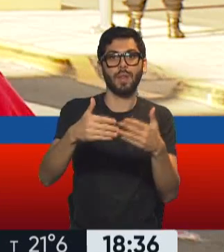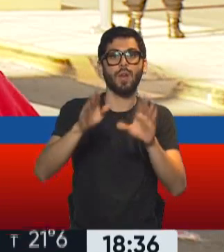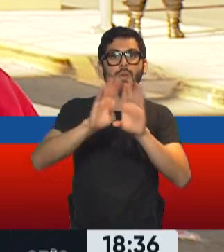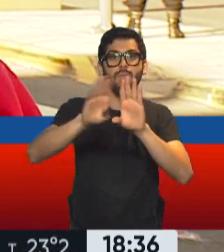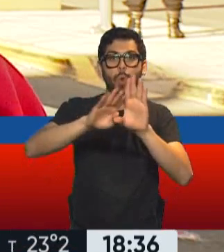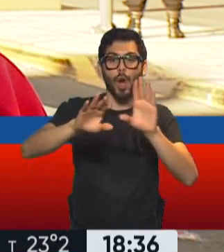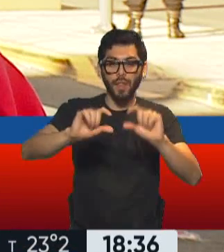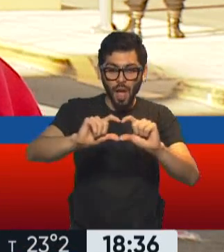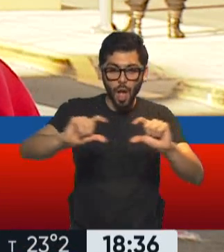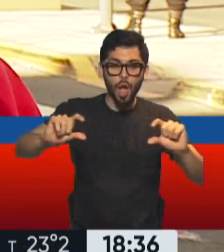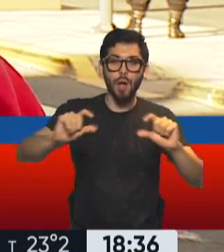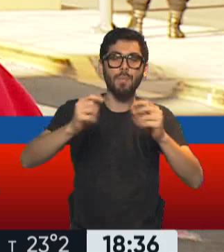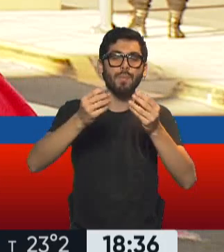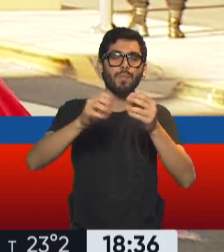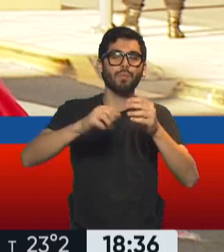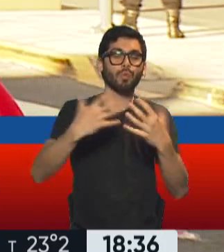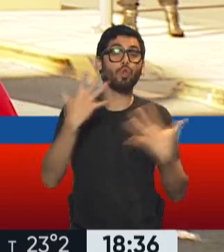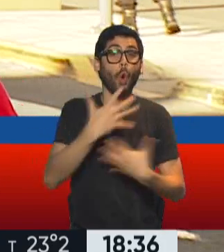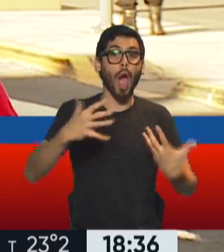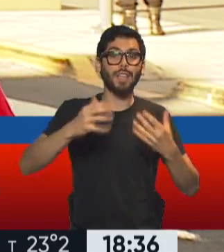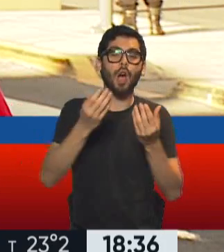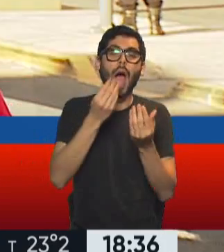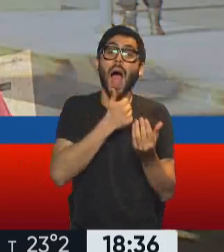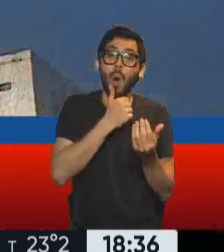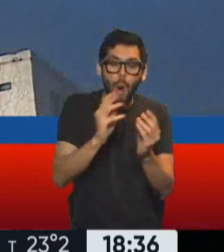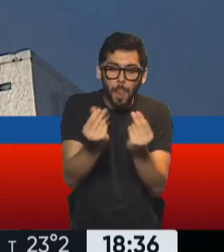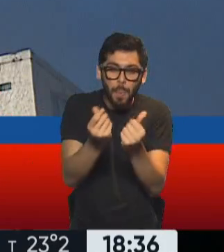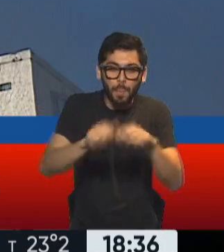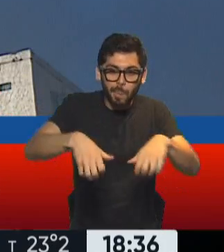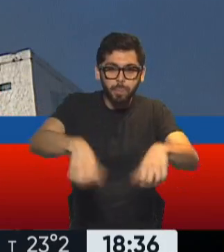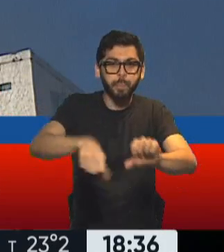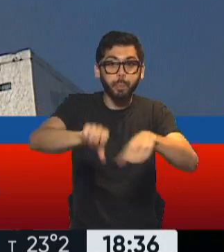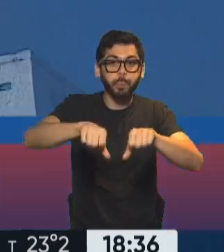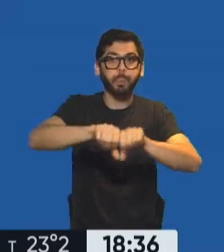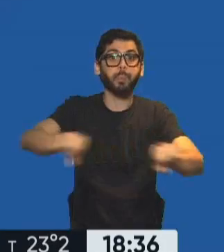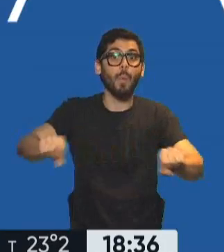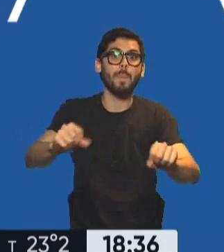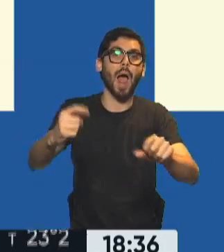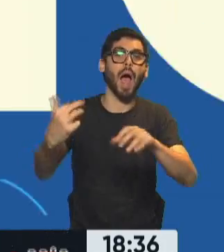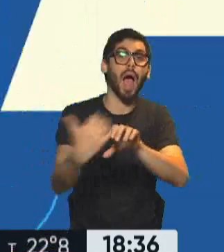aspirar el humo. Pero por suerte, hasta ahora no hemos tenido que trasladar ni atender a nadie.